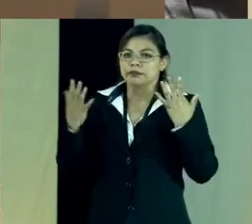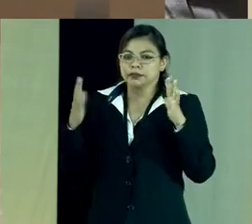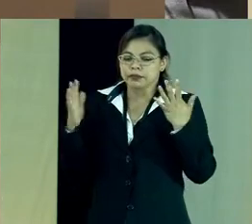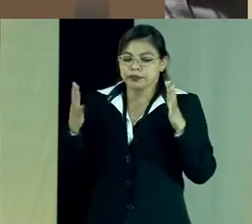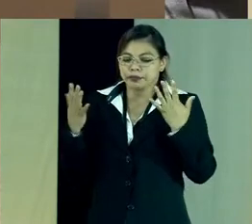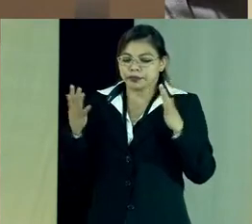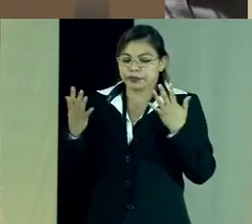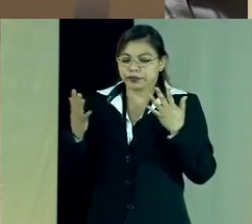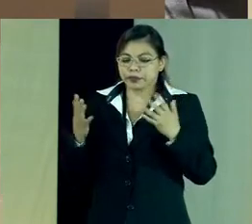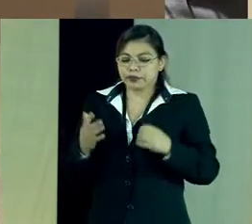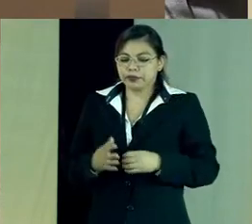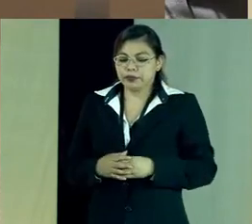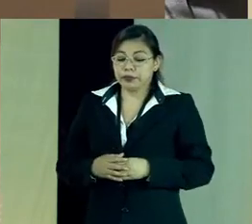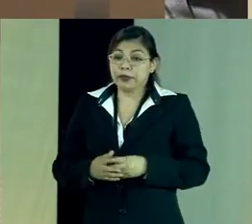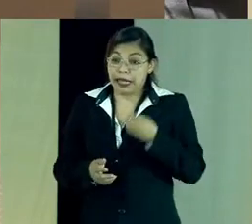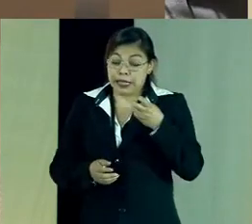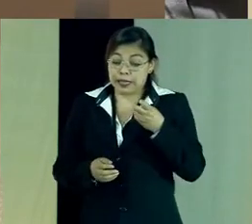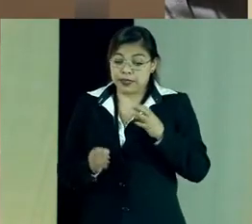y en ese sentido